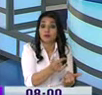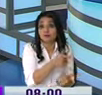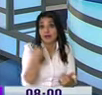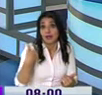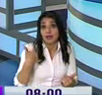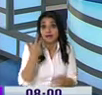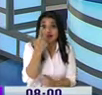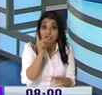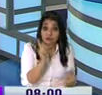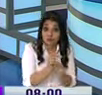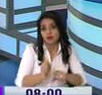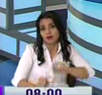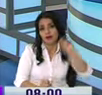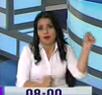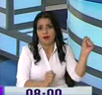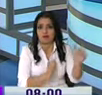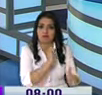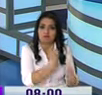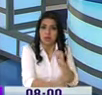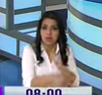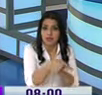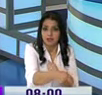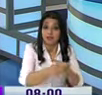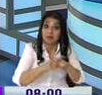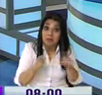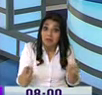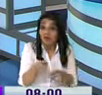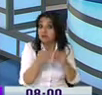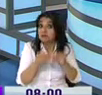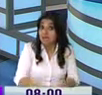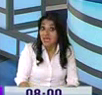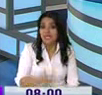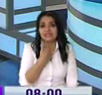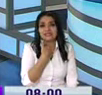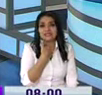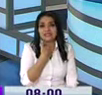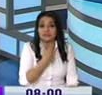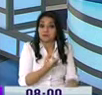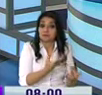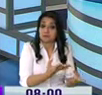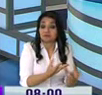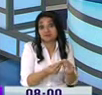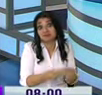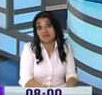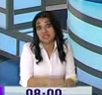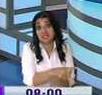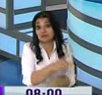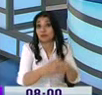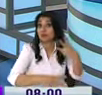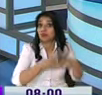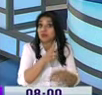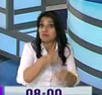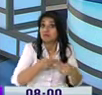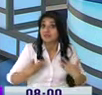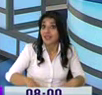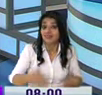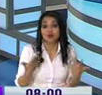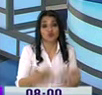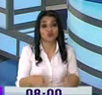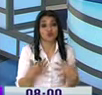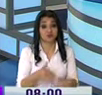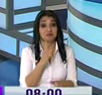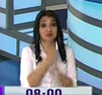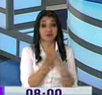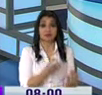con se eso acabó. Ya estaría, pero si no los gana también se quedaría fuera de un mundial. Es que imagínate, claro. Estaríamos fuera